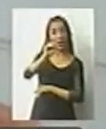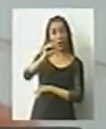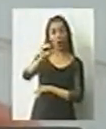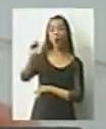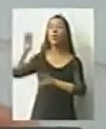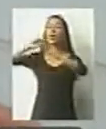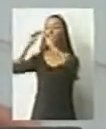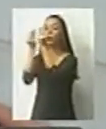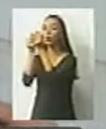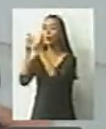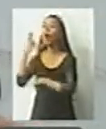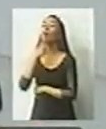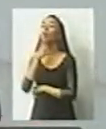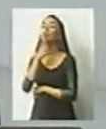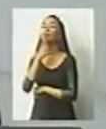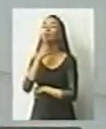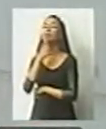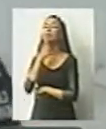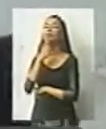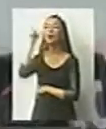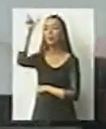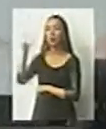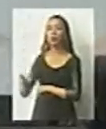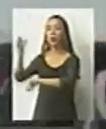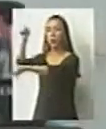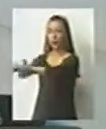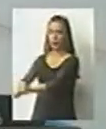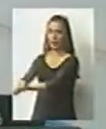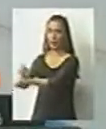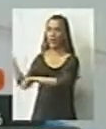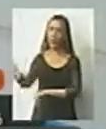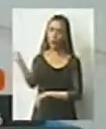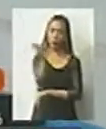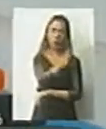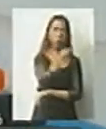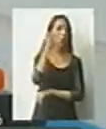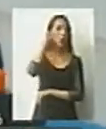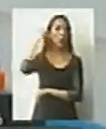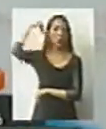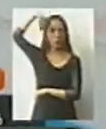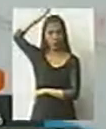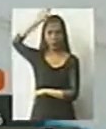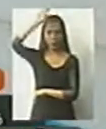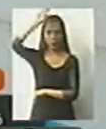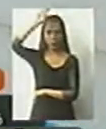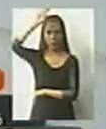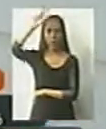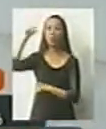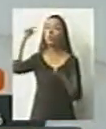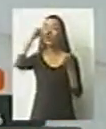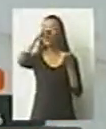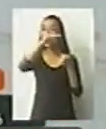personas y trasladarlo hacia la ciudad de San Salvador de Jujuy. ¿Todos mayores de edad? Todos mayores de edad, como les repito, son 7 personas